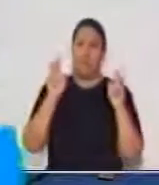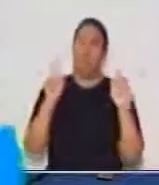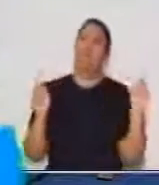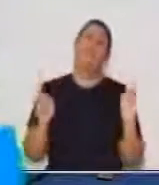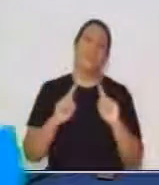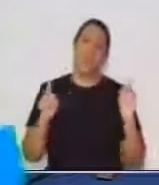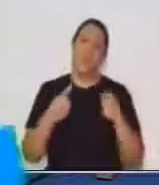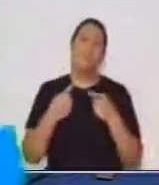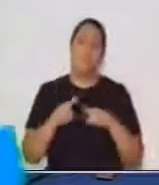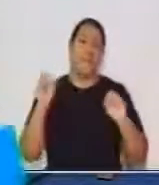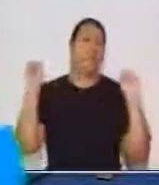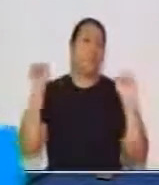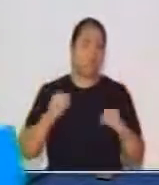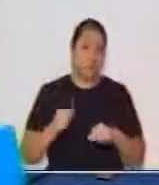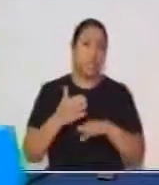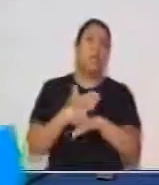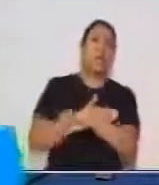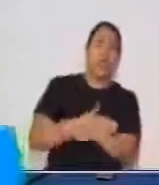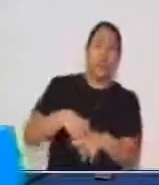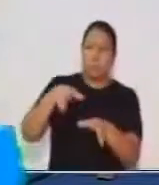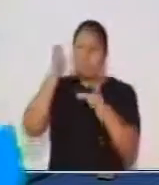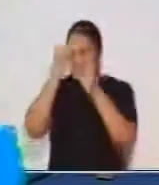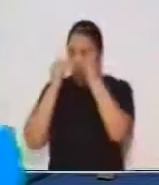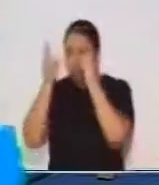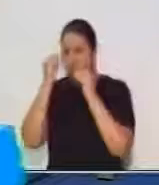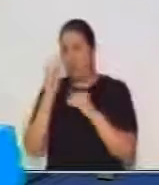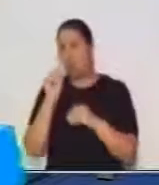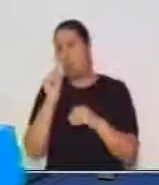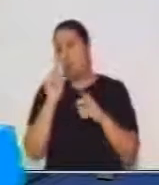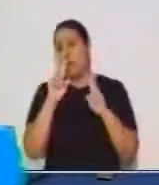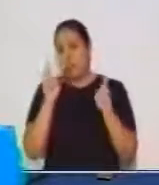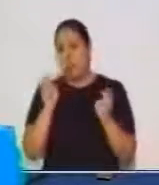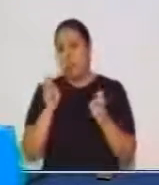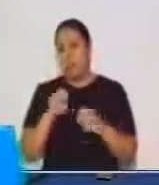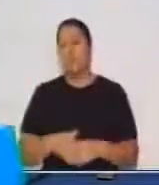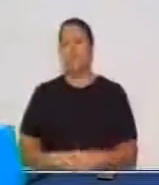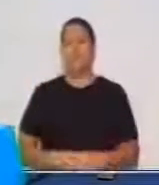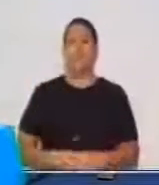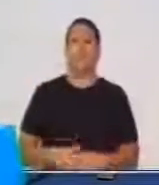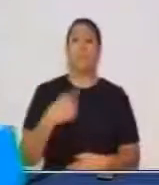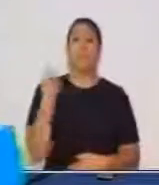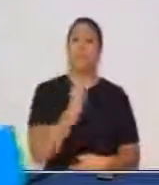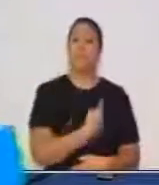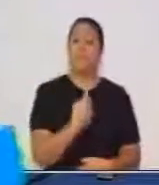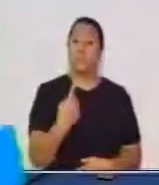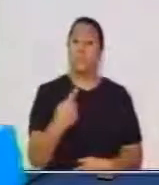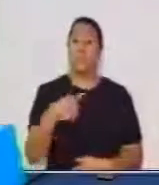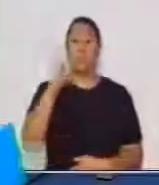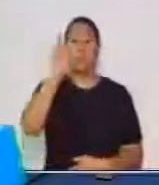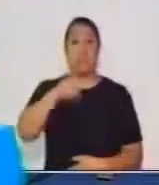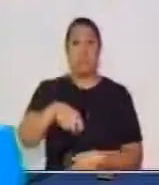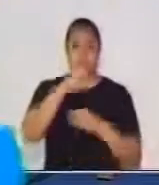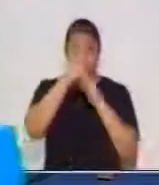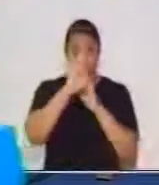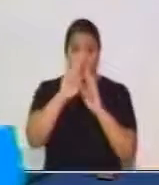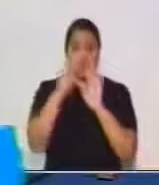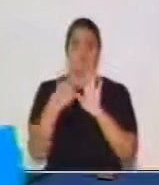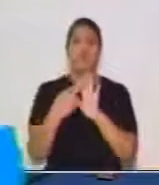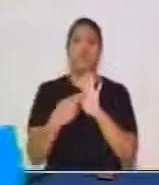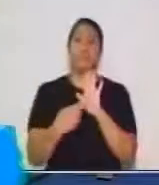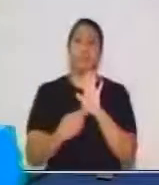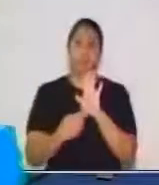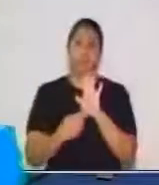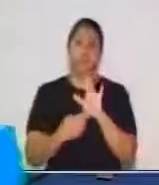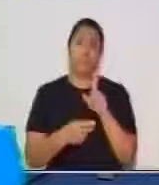para poder aportar ideas de manera coherente. Y cada uno debe respetar las reglas que